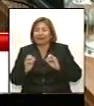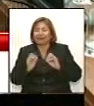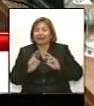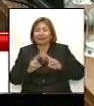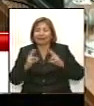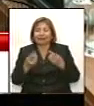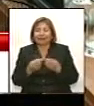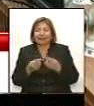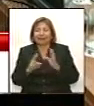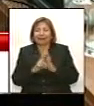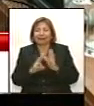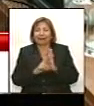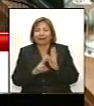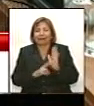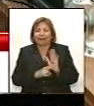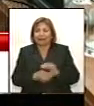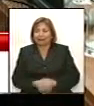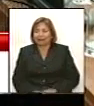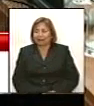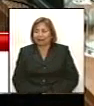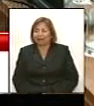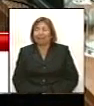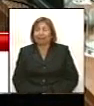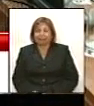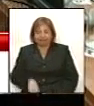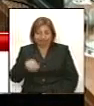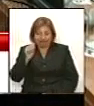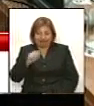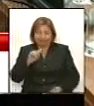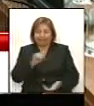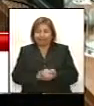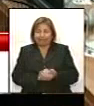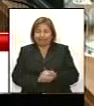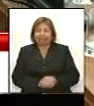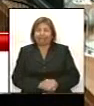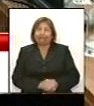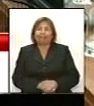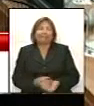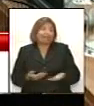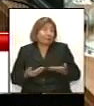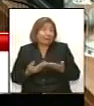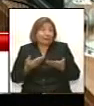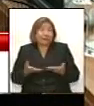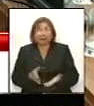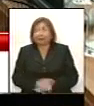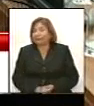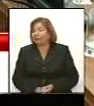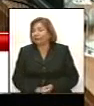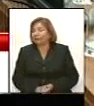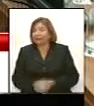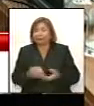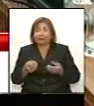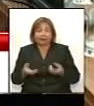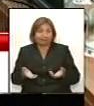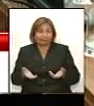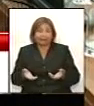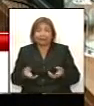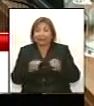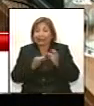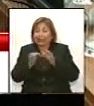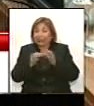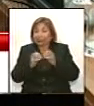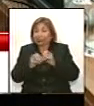la reglamentación de la 1182, sí, hemos puesto esa serie de candados. Pero quiero solamente aclarar algo. El tema